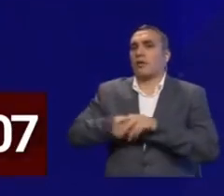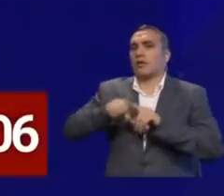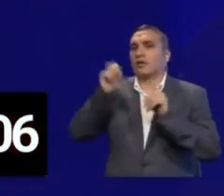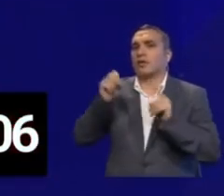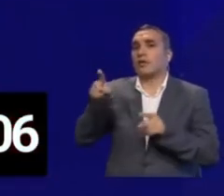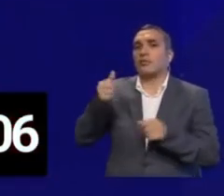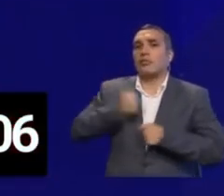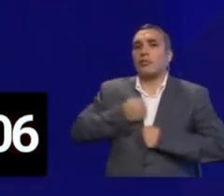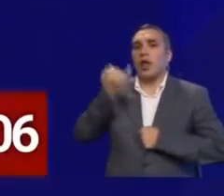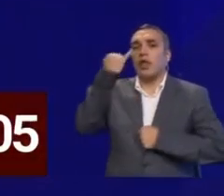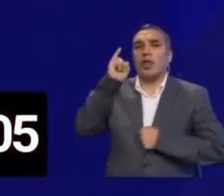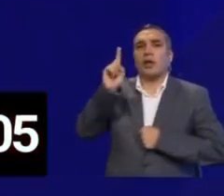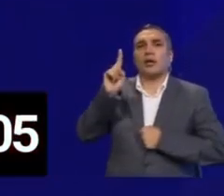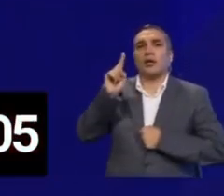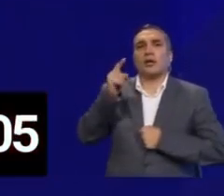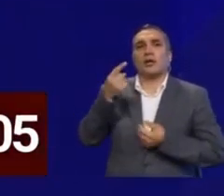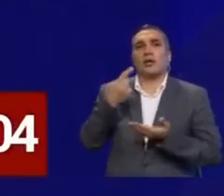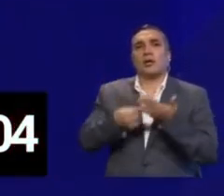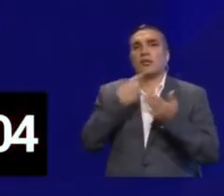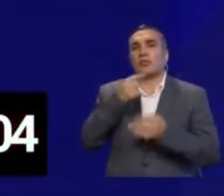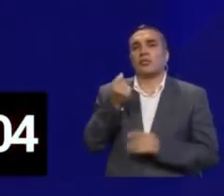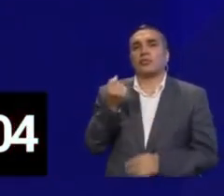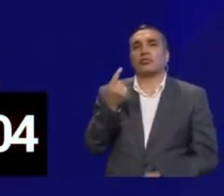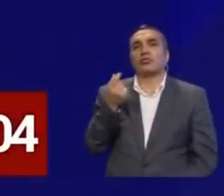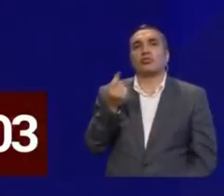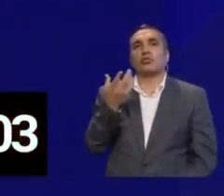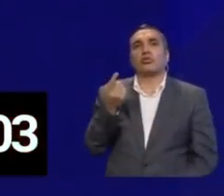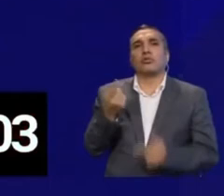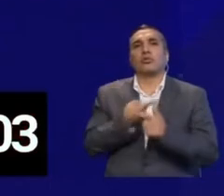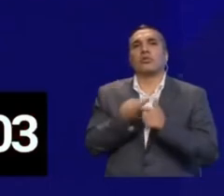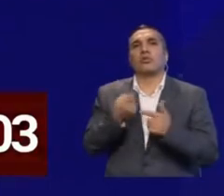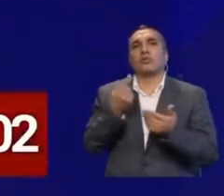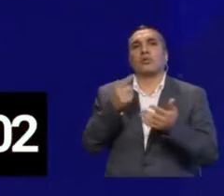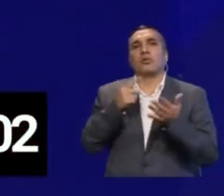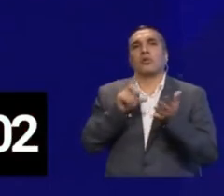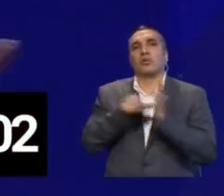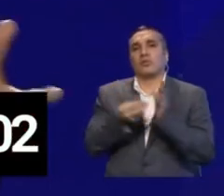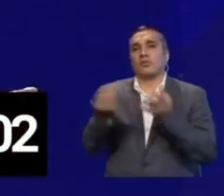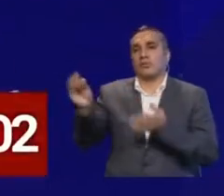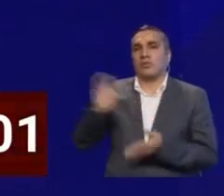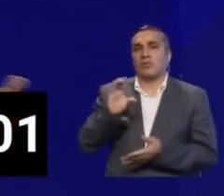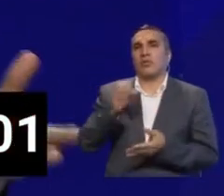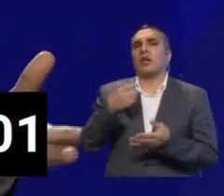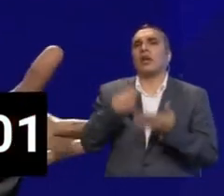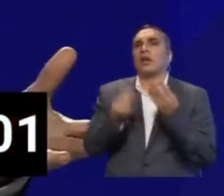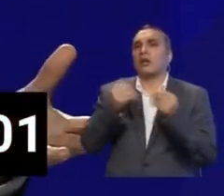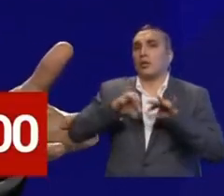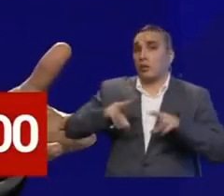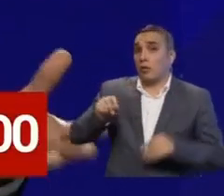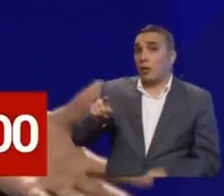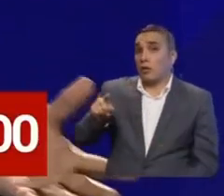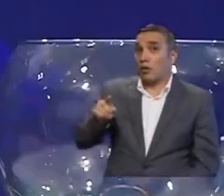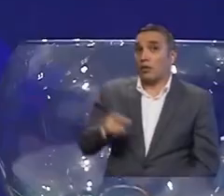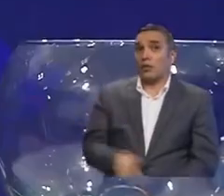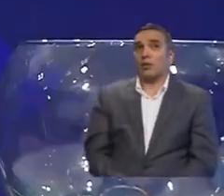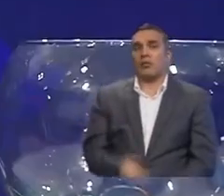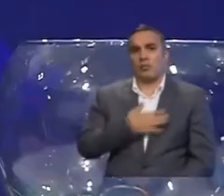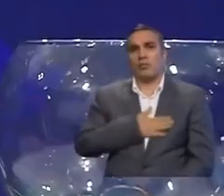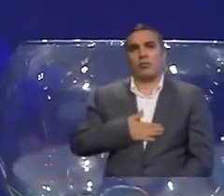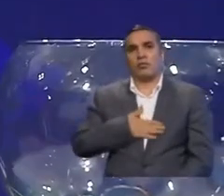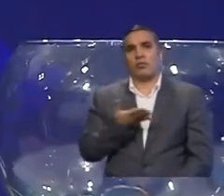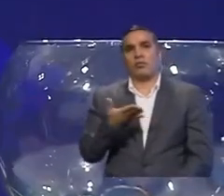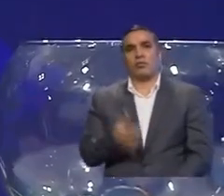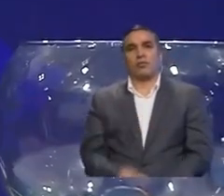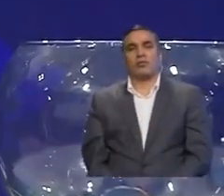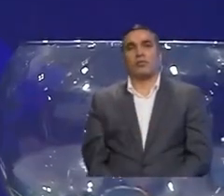que ellos implementaron y que lo llamaron Sucre. Entonces, y que van a traer dinero. ¿Cuál dinero? ¿El robado? Por favor, que se